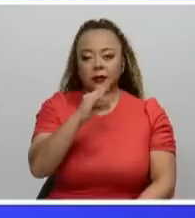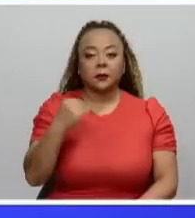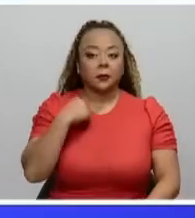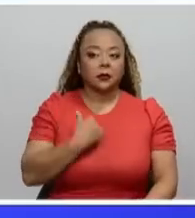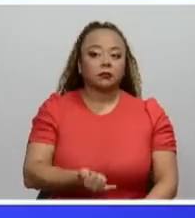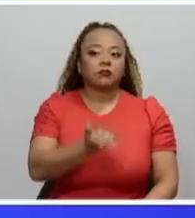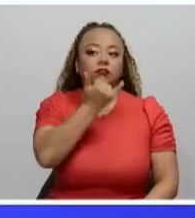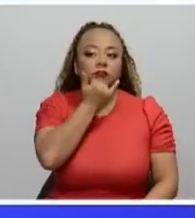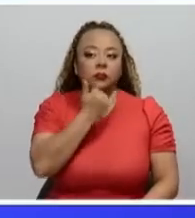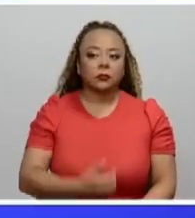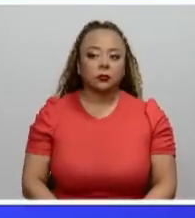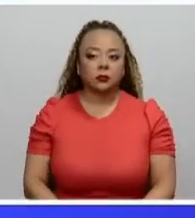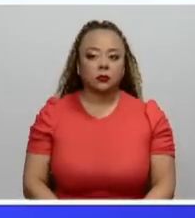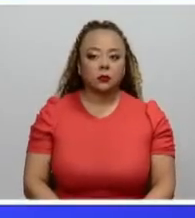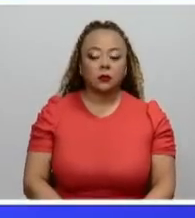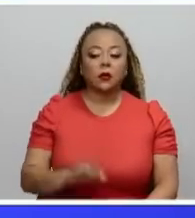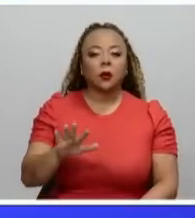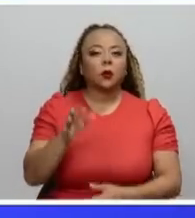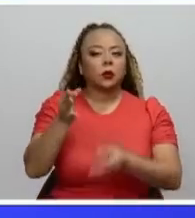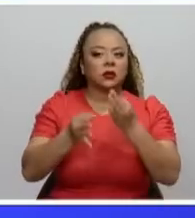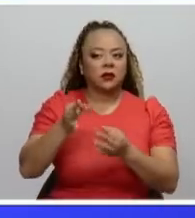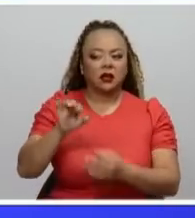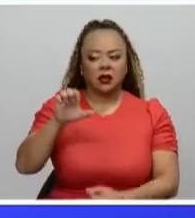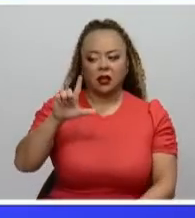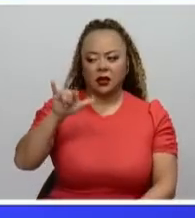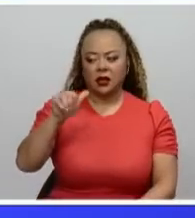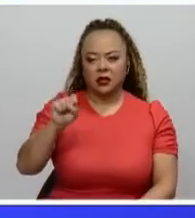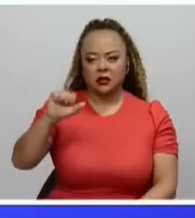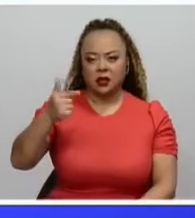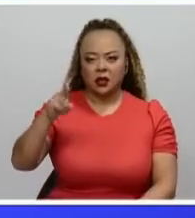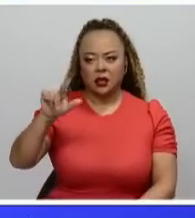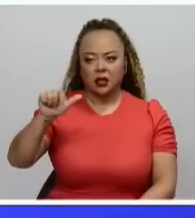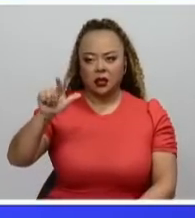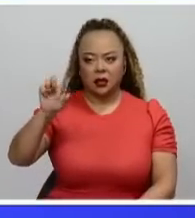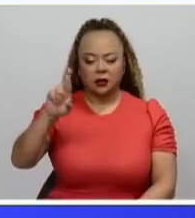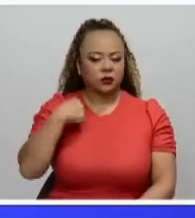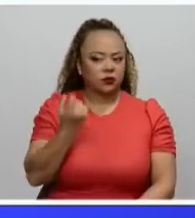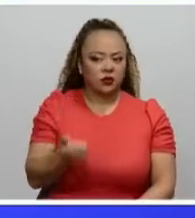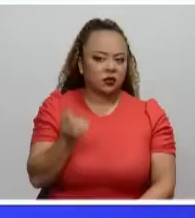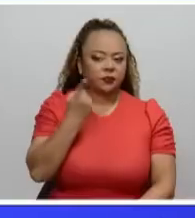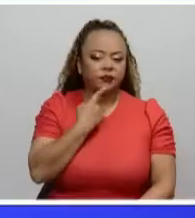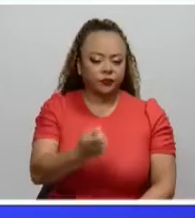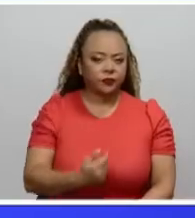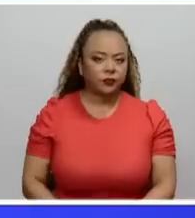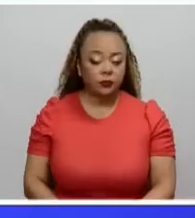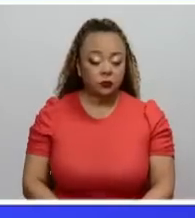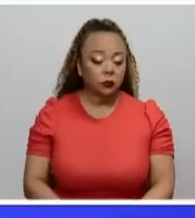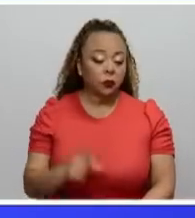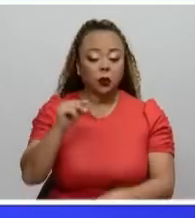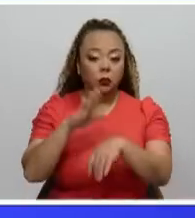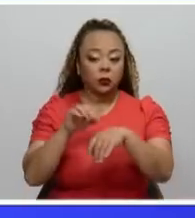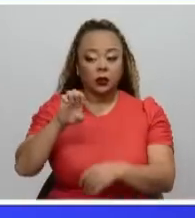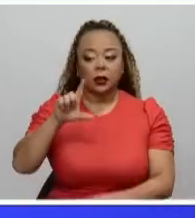más pifi aún como justifique como Explica lo de Elías Aguilar no entiendo a ver dice que no lleva Elías